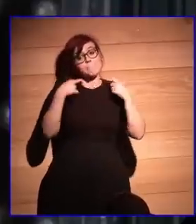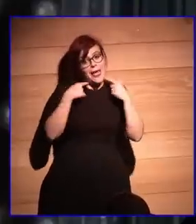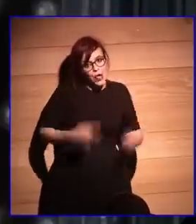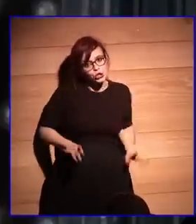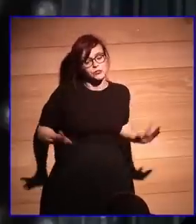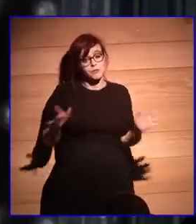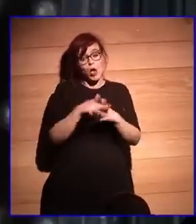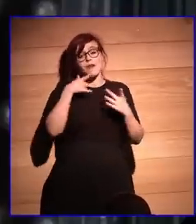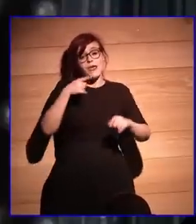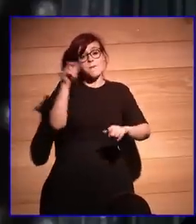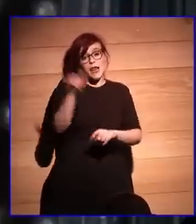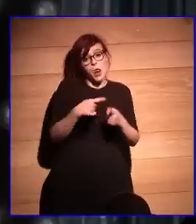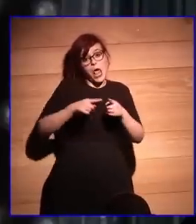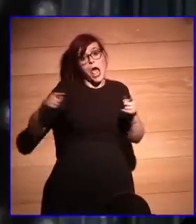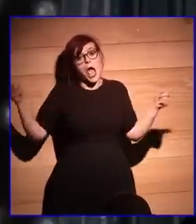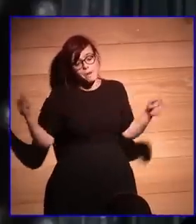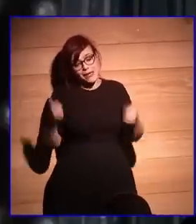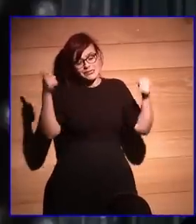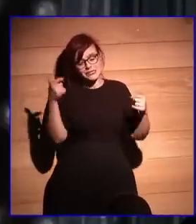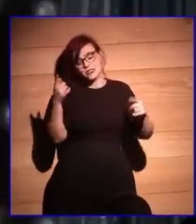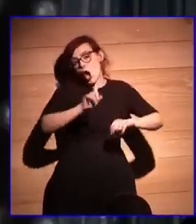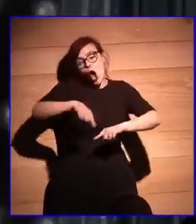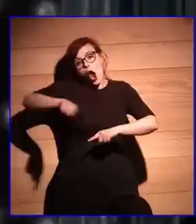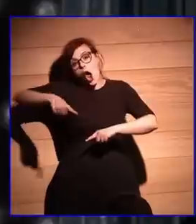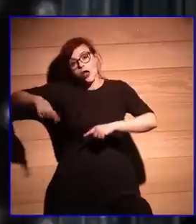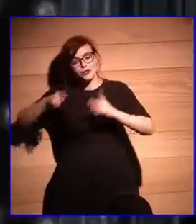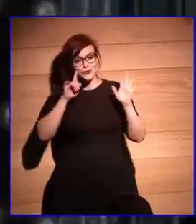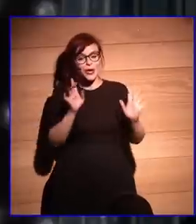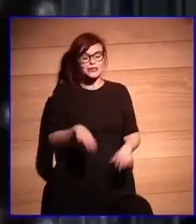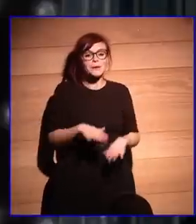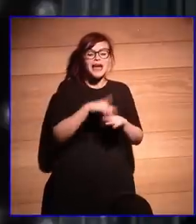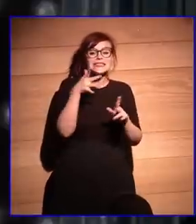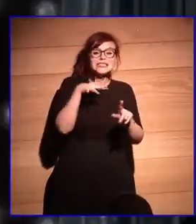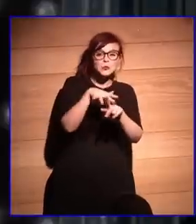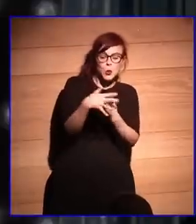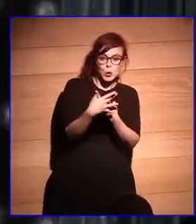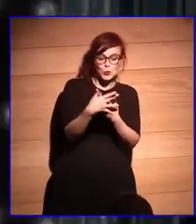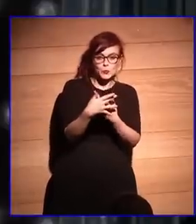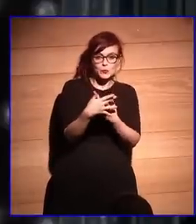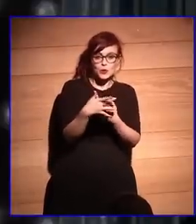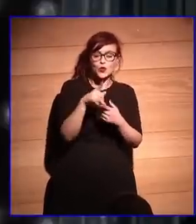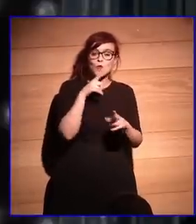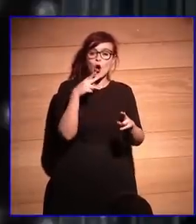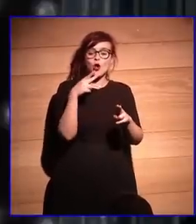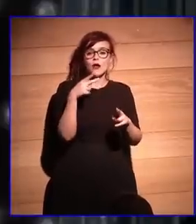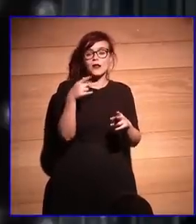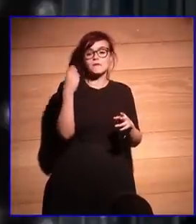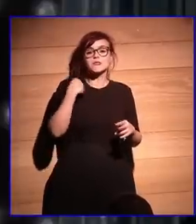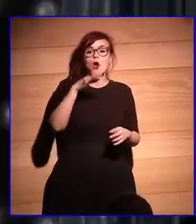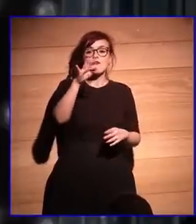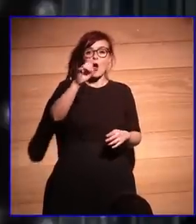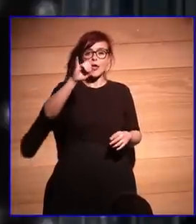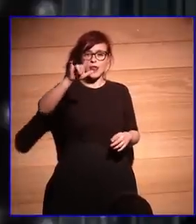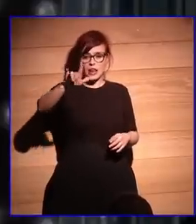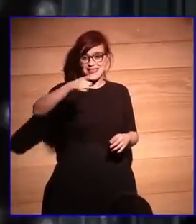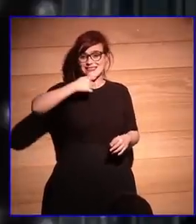durado todavía más. Que hubiera sido que más difícil. Se hacía larga. Pero es verdad que la cristalización, lo que llaman los ingleses el foil,